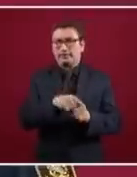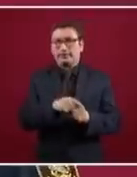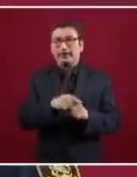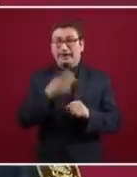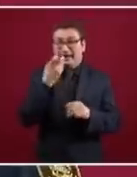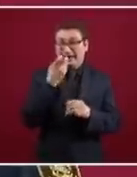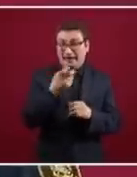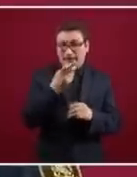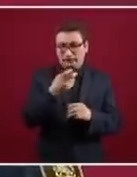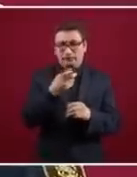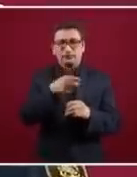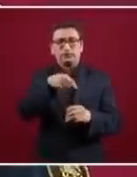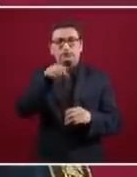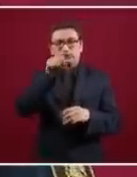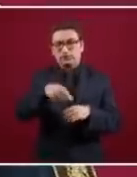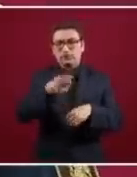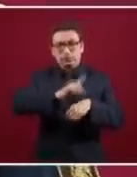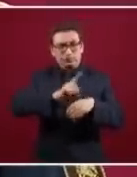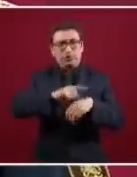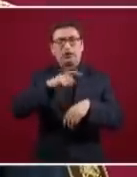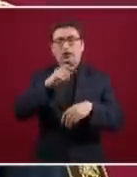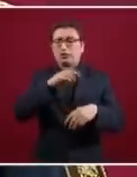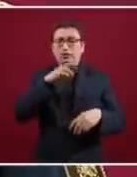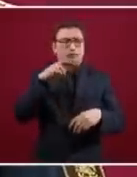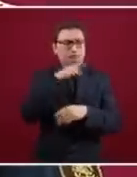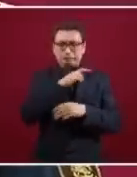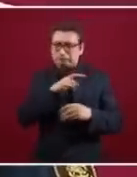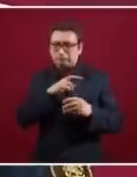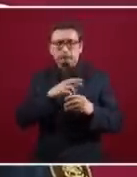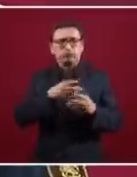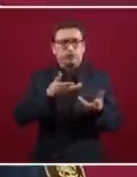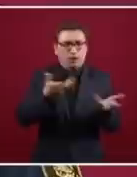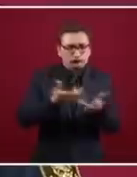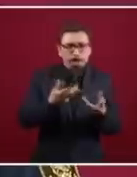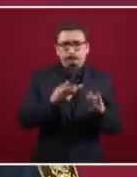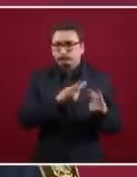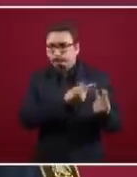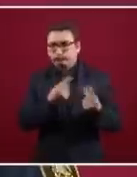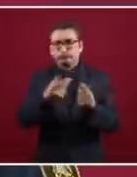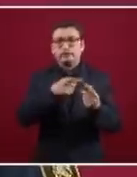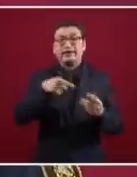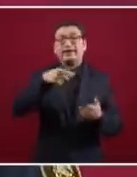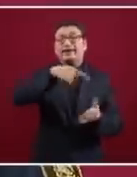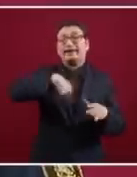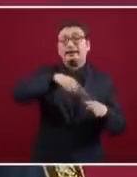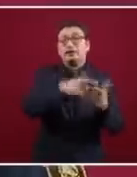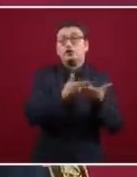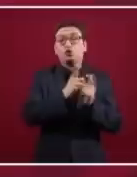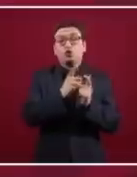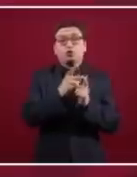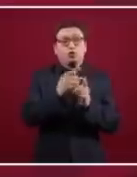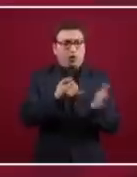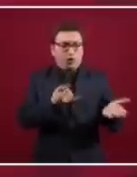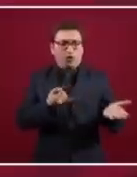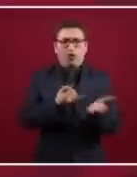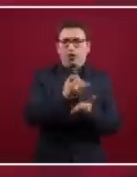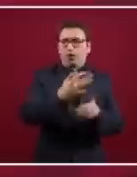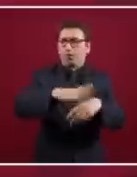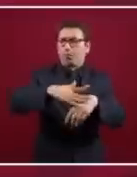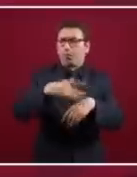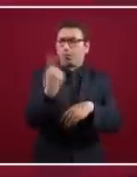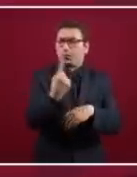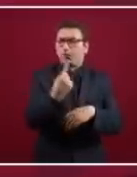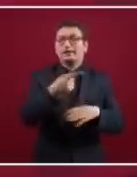lanza la operación ellos toman la decisión porque es el momento en que